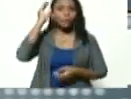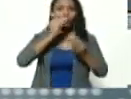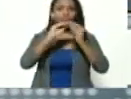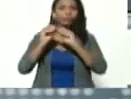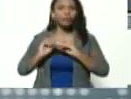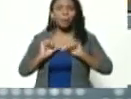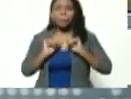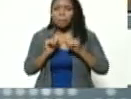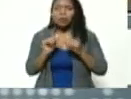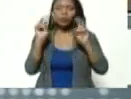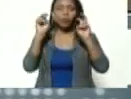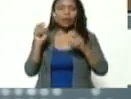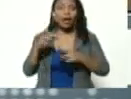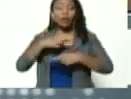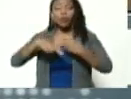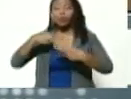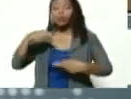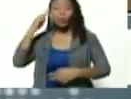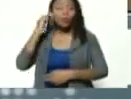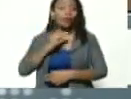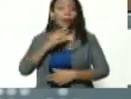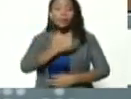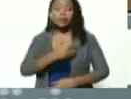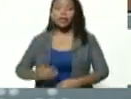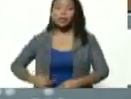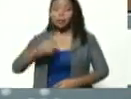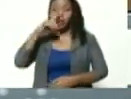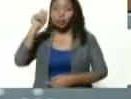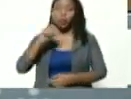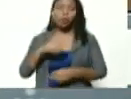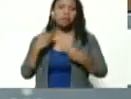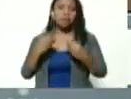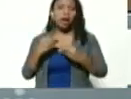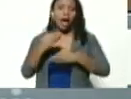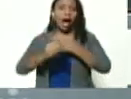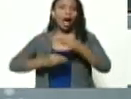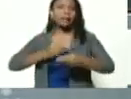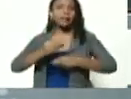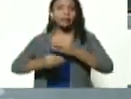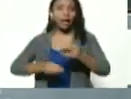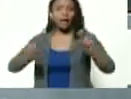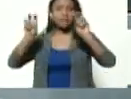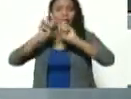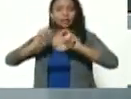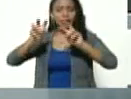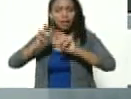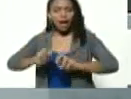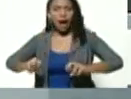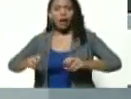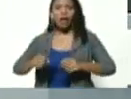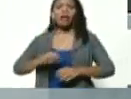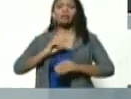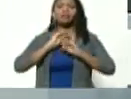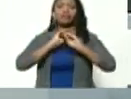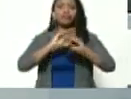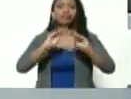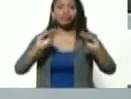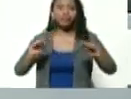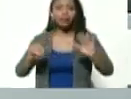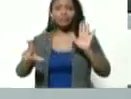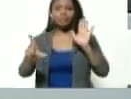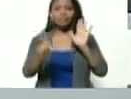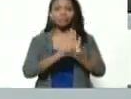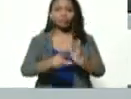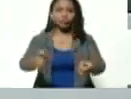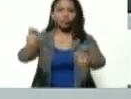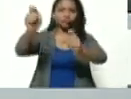la Revolución Bolivariana, del presidente Nicolás Maduro Moros, para preservar, investigar, divulgar el legado del